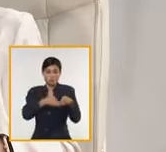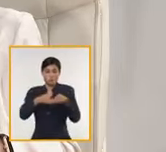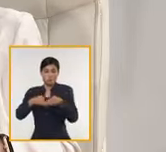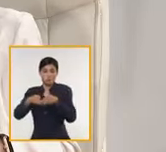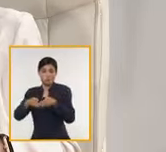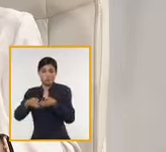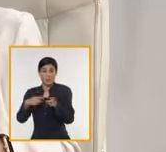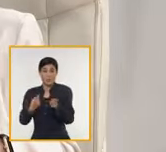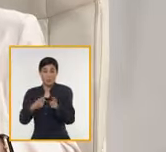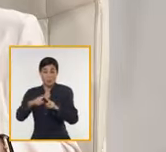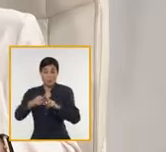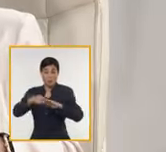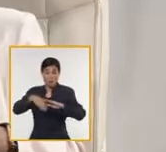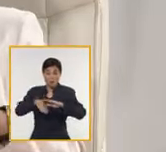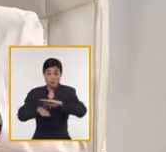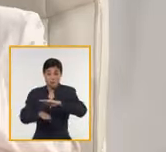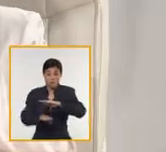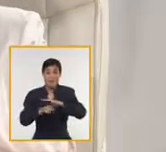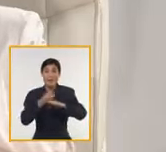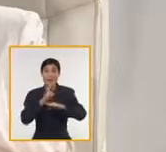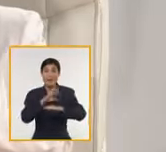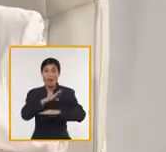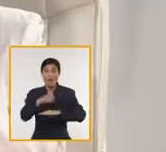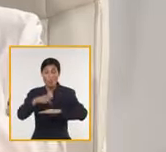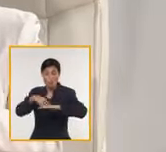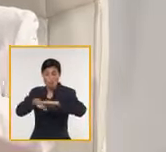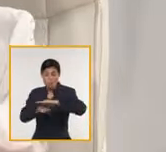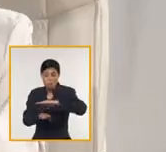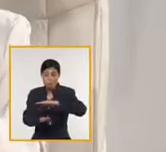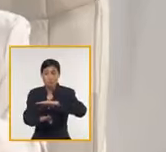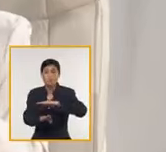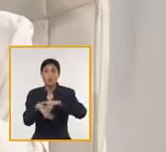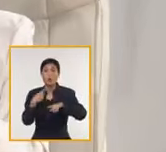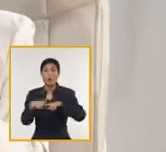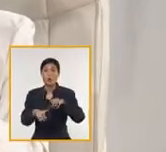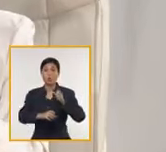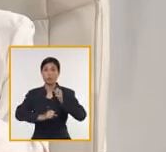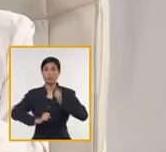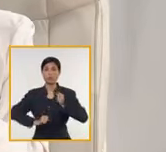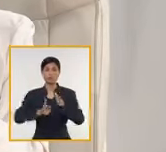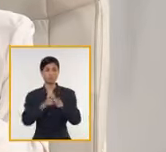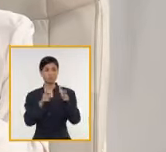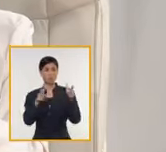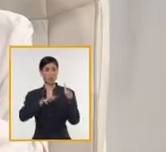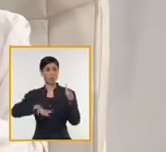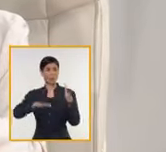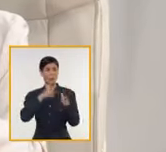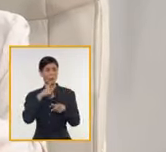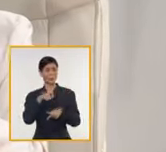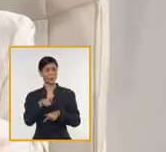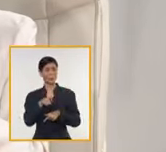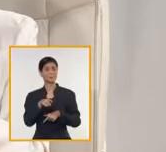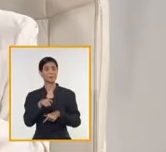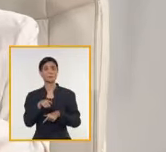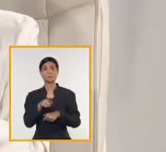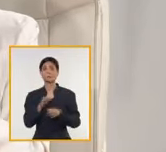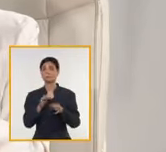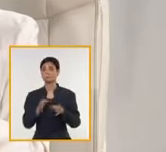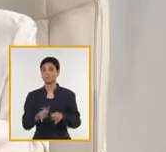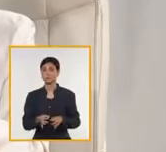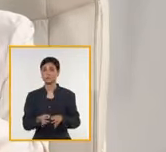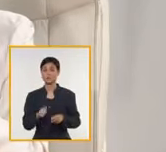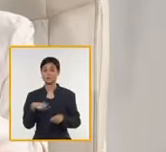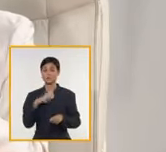submarino nuclear apuntan hacia Venezuela, decía como parte de ese discurso. Ciertamente es una